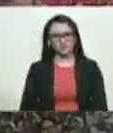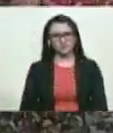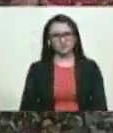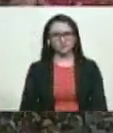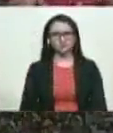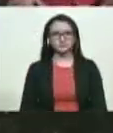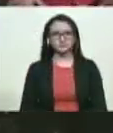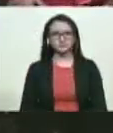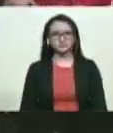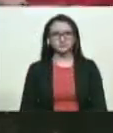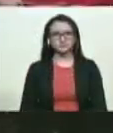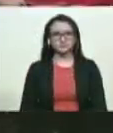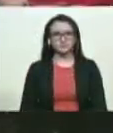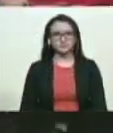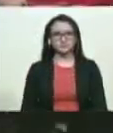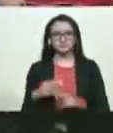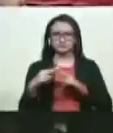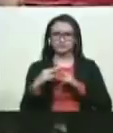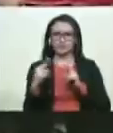con una región fronteriza